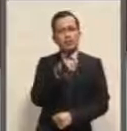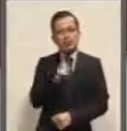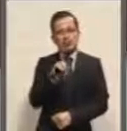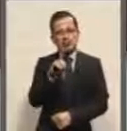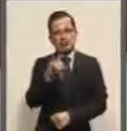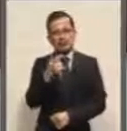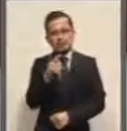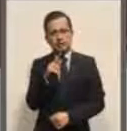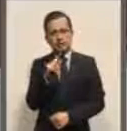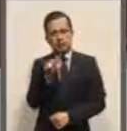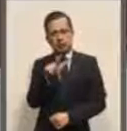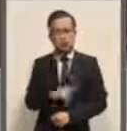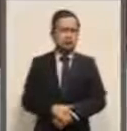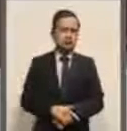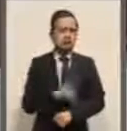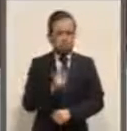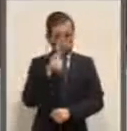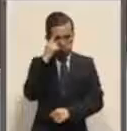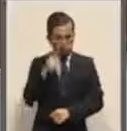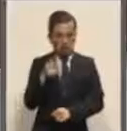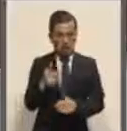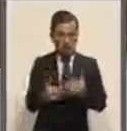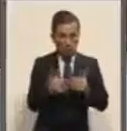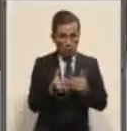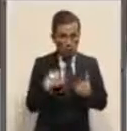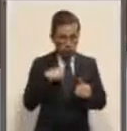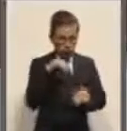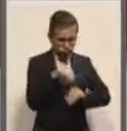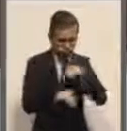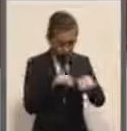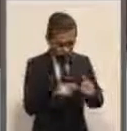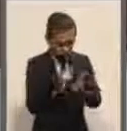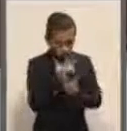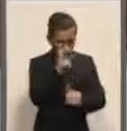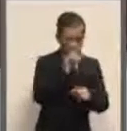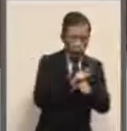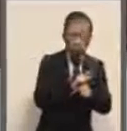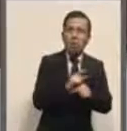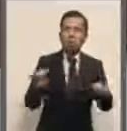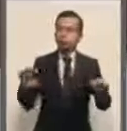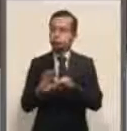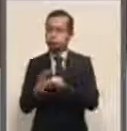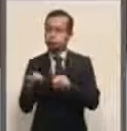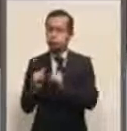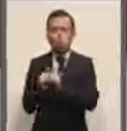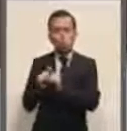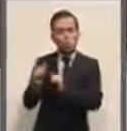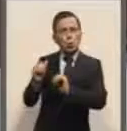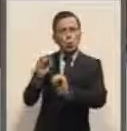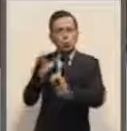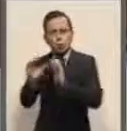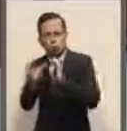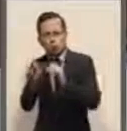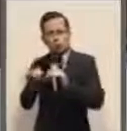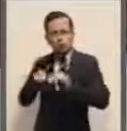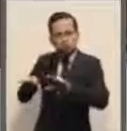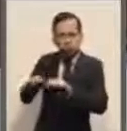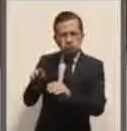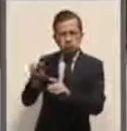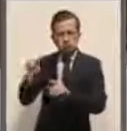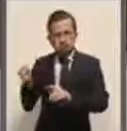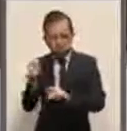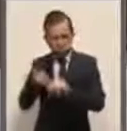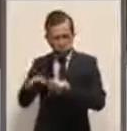democráticos y sociales con los avances tecnológicos y de comunicación. Y si me lo